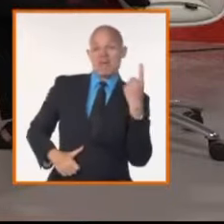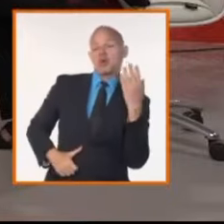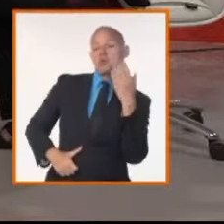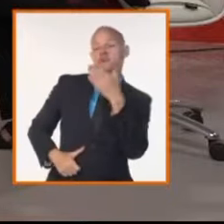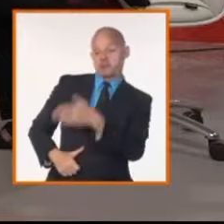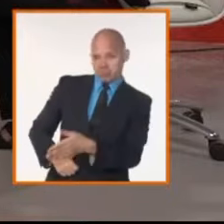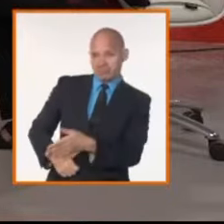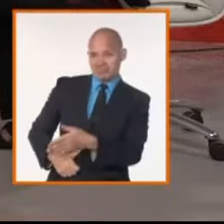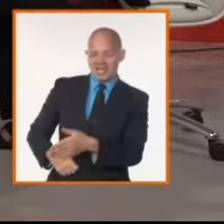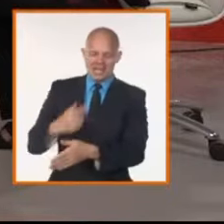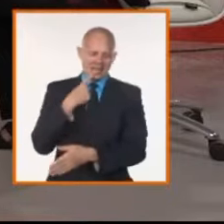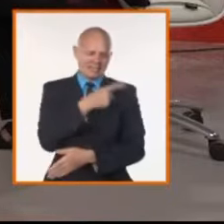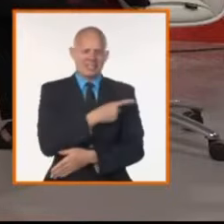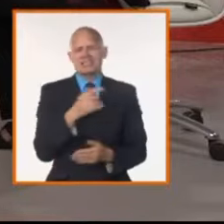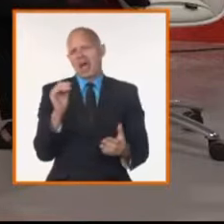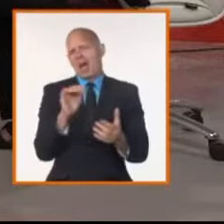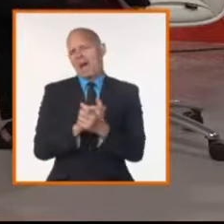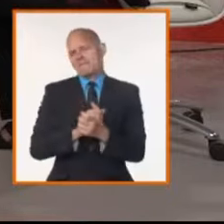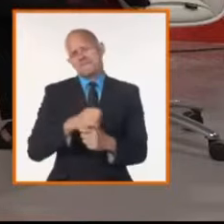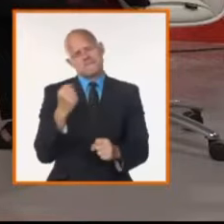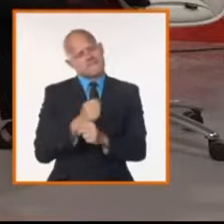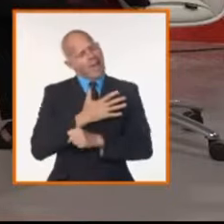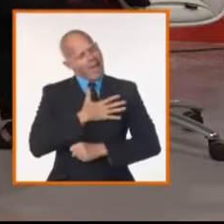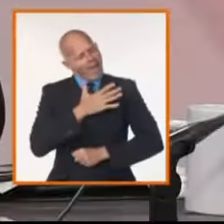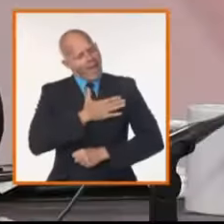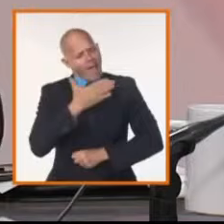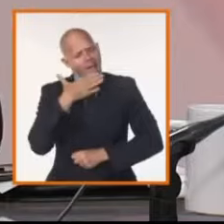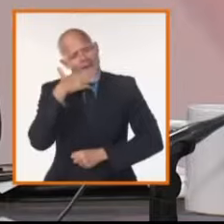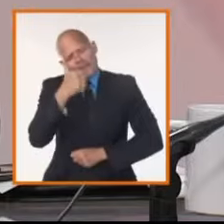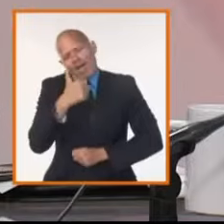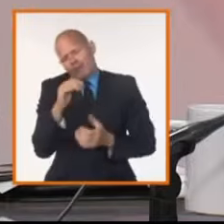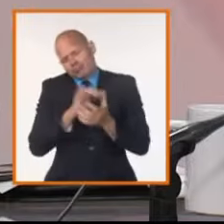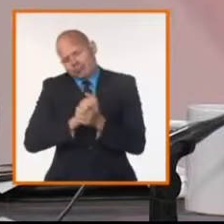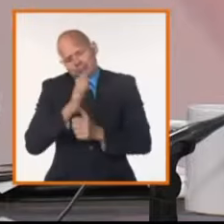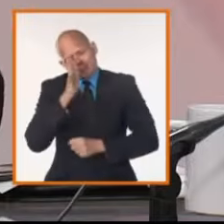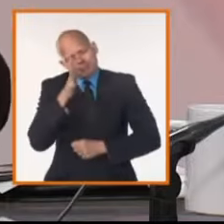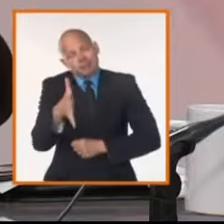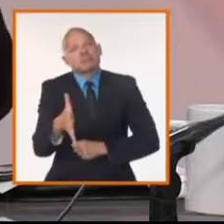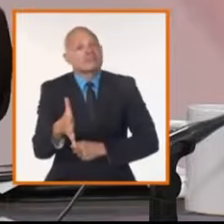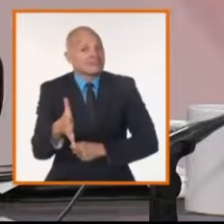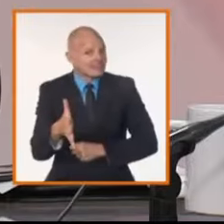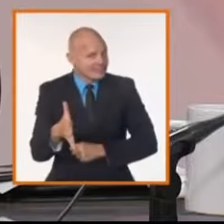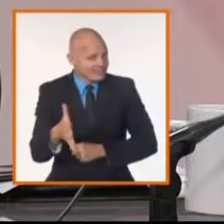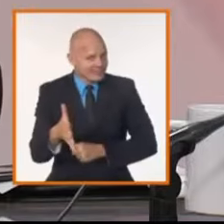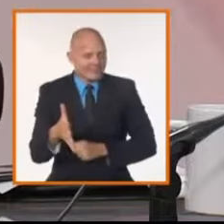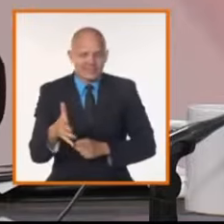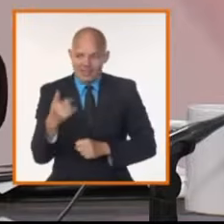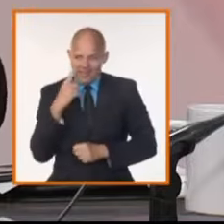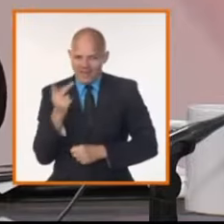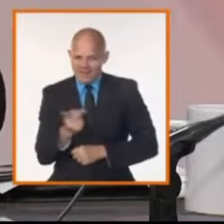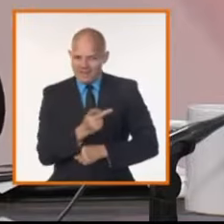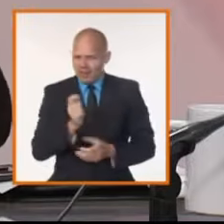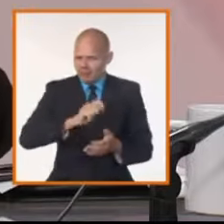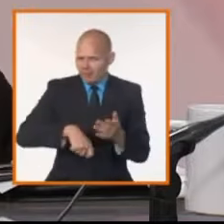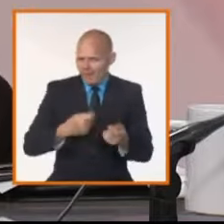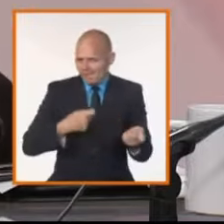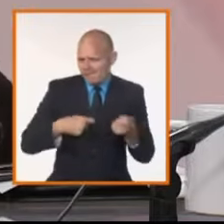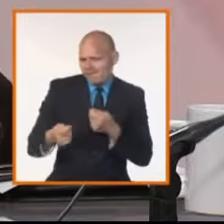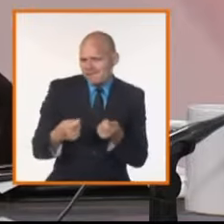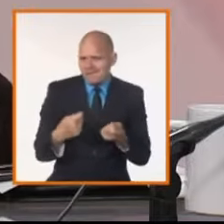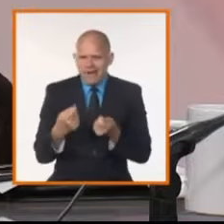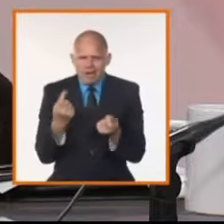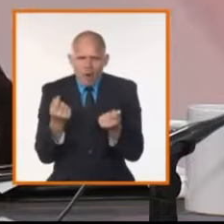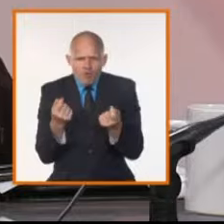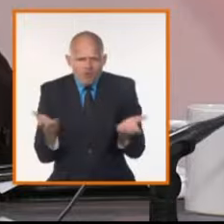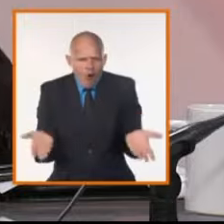que eso que habl hablabas decenas de miles de millones cientos de miles de millones de dólares en la